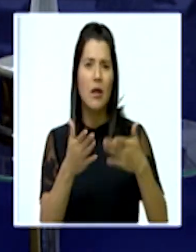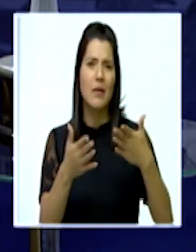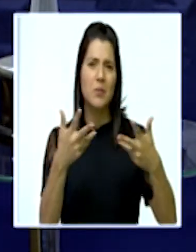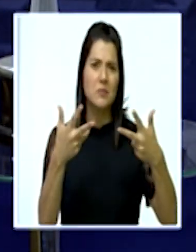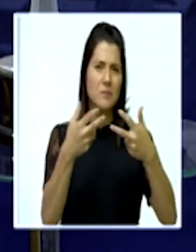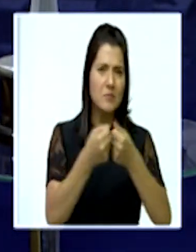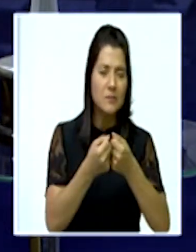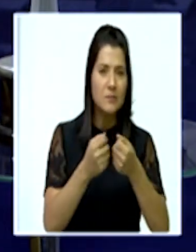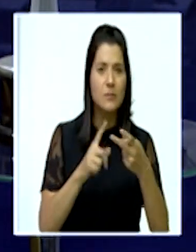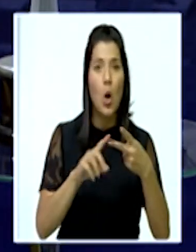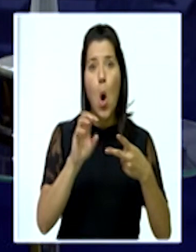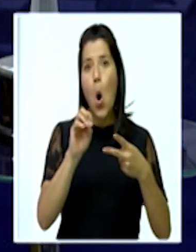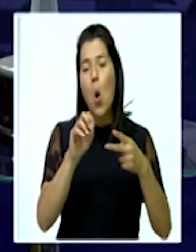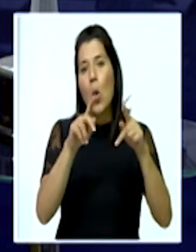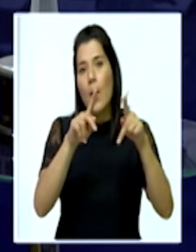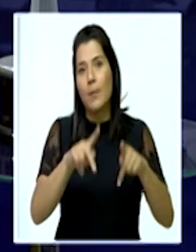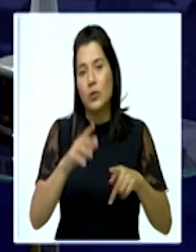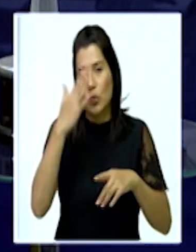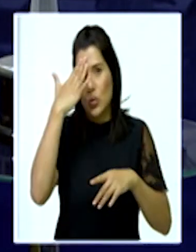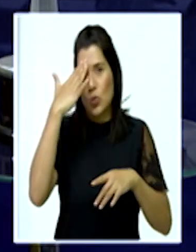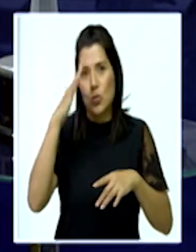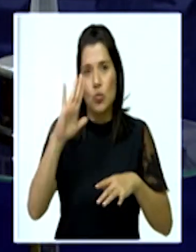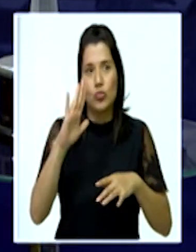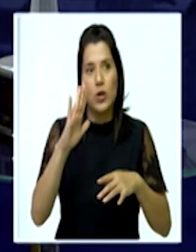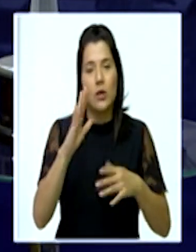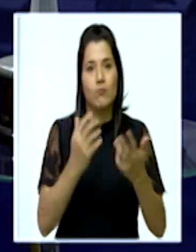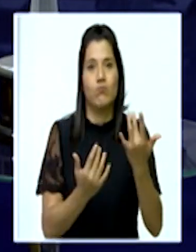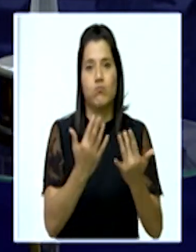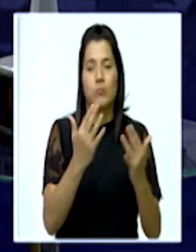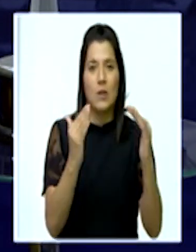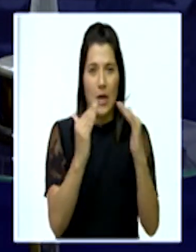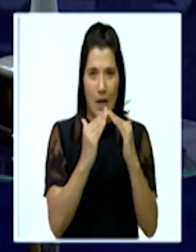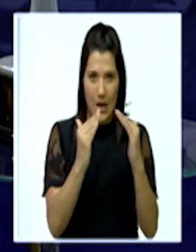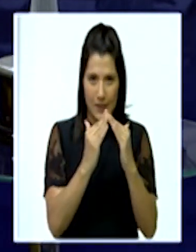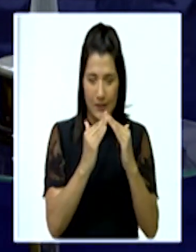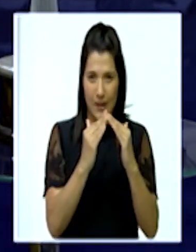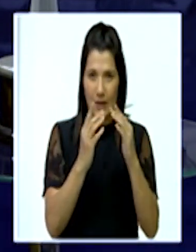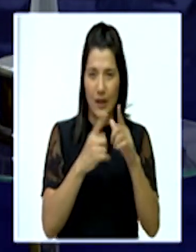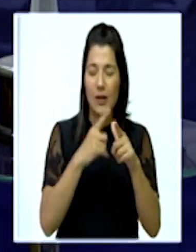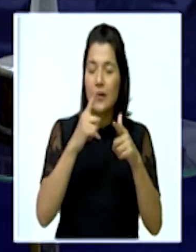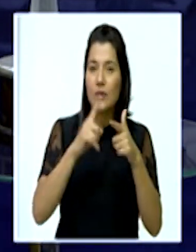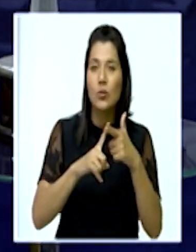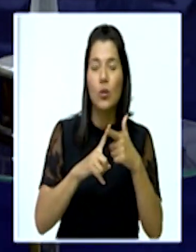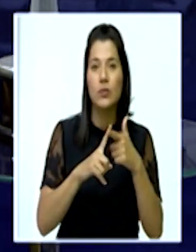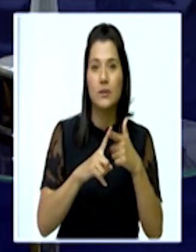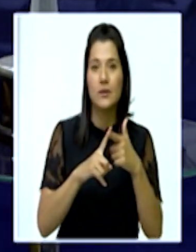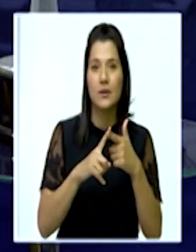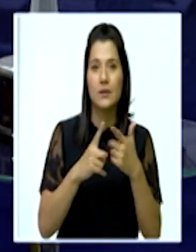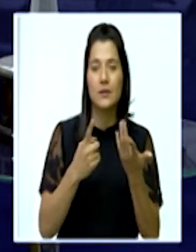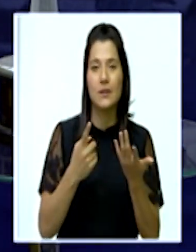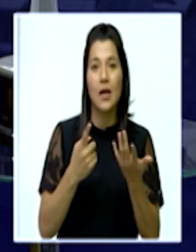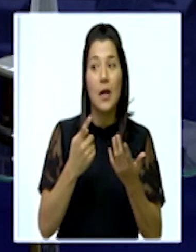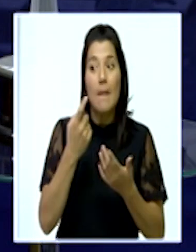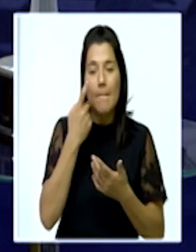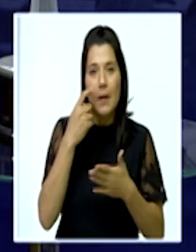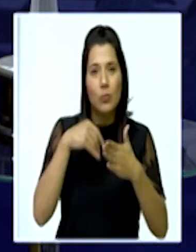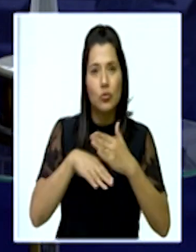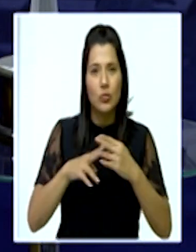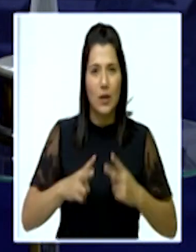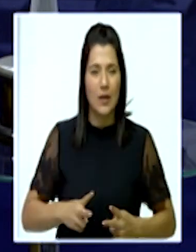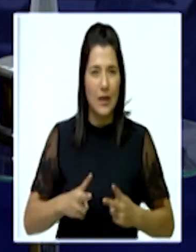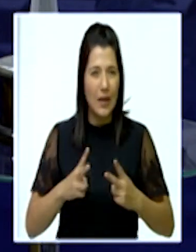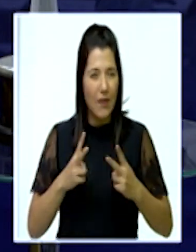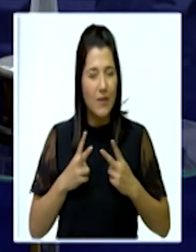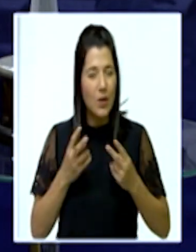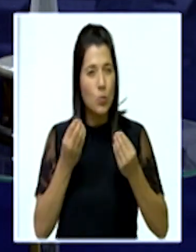esa persona, no sé, se te acaba de incendiar la casa. Entonces los mecanismos de defensa que tenemos en la vida a nivel